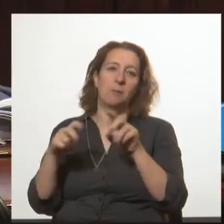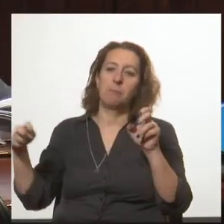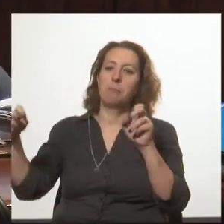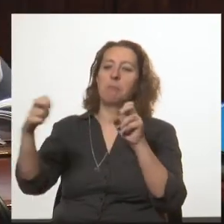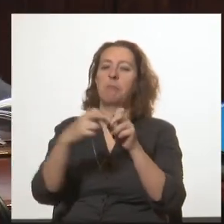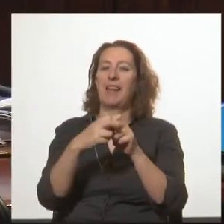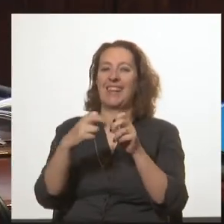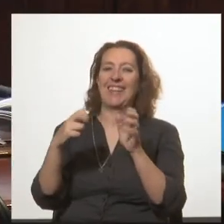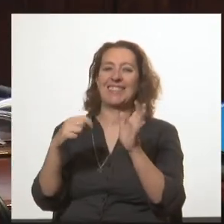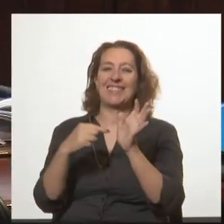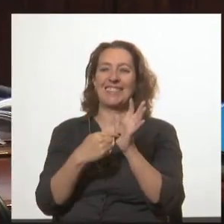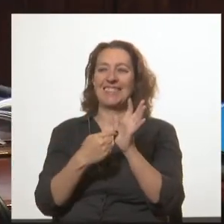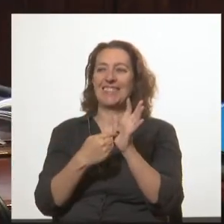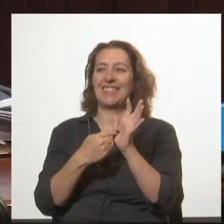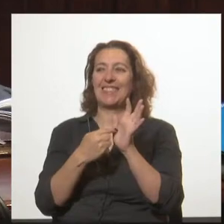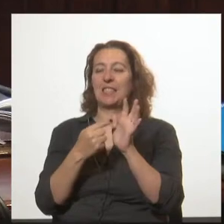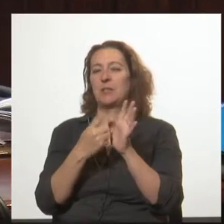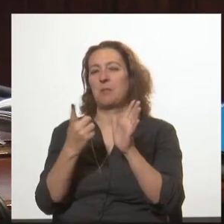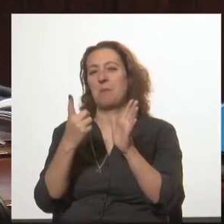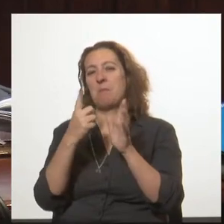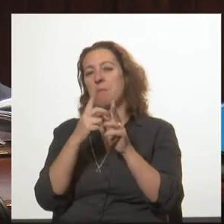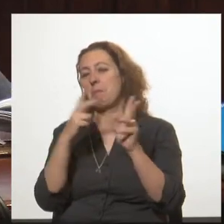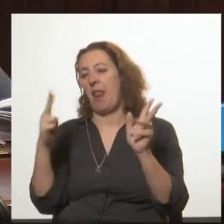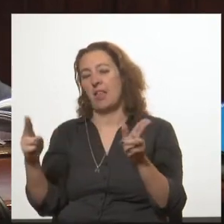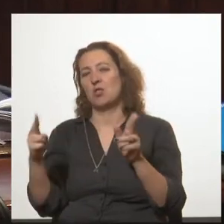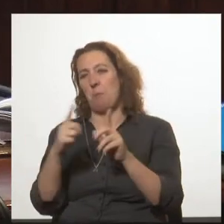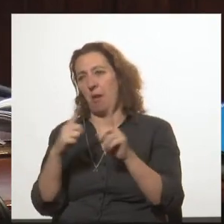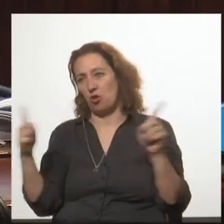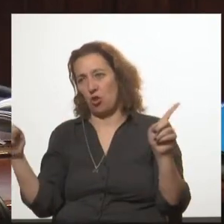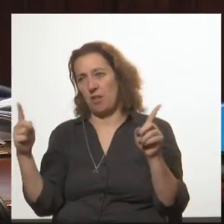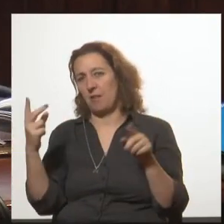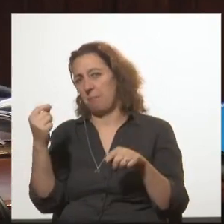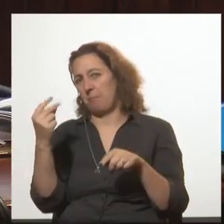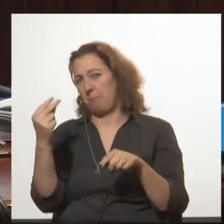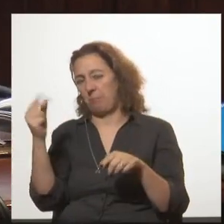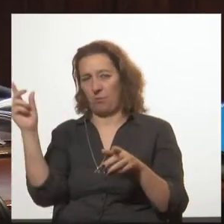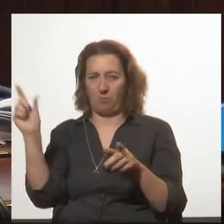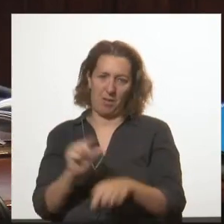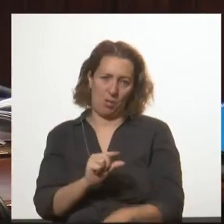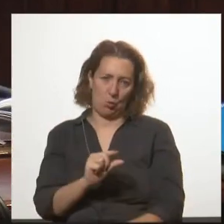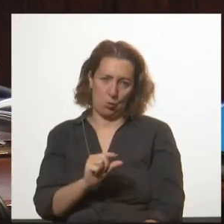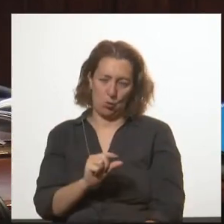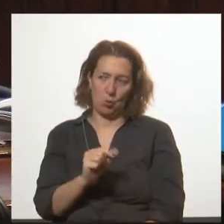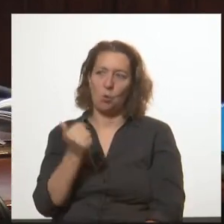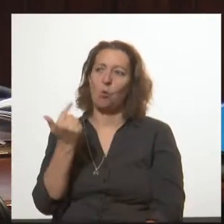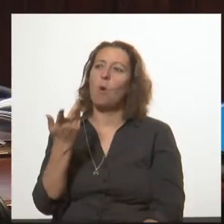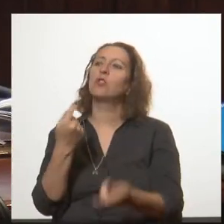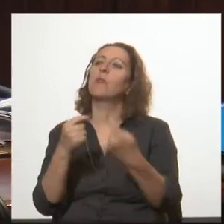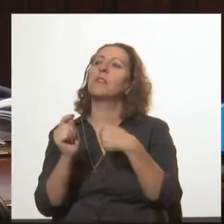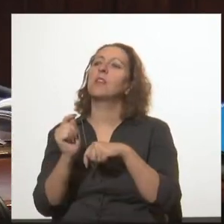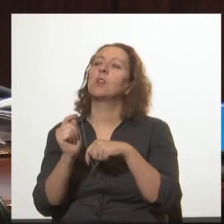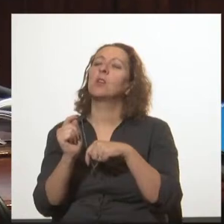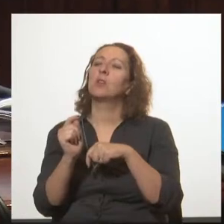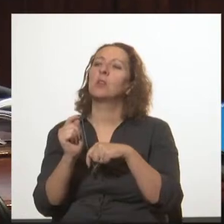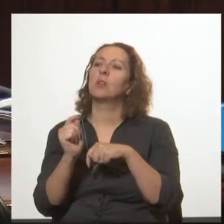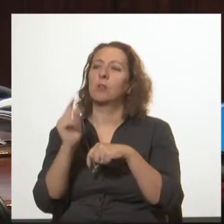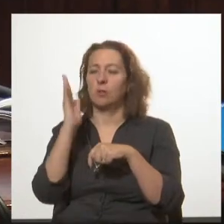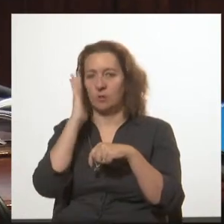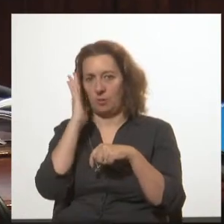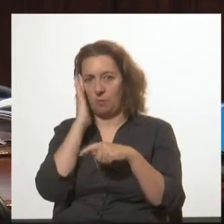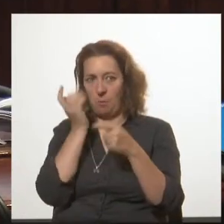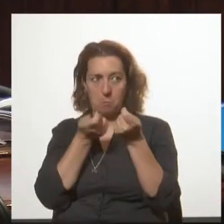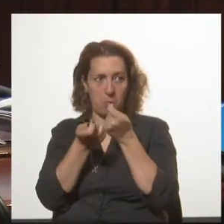campeón del siglo son a plazos mucho mayores y a montos inferiores cuanto se llegaron a vender aunque sabemos que se